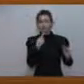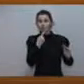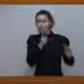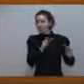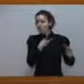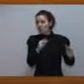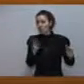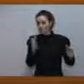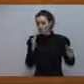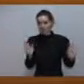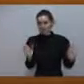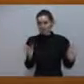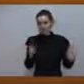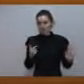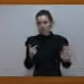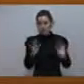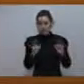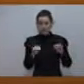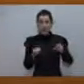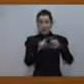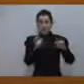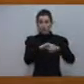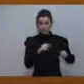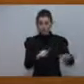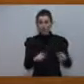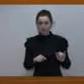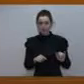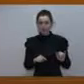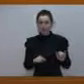niego. No voy a negarla, porque la tiene. La